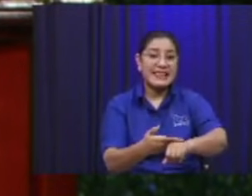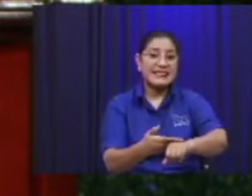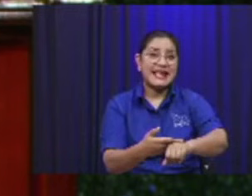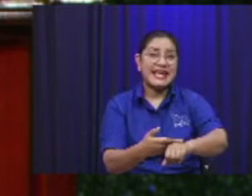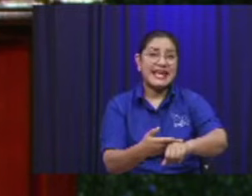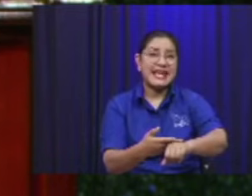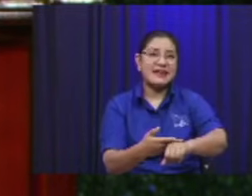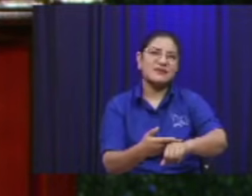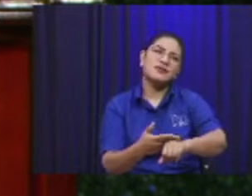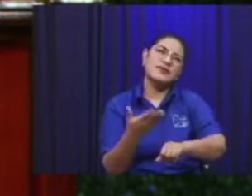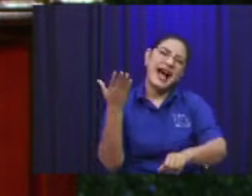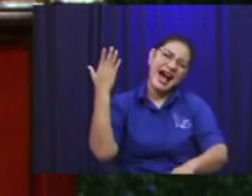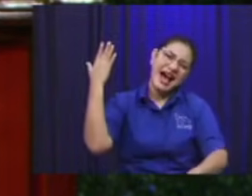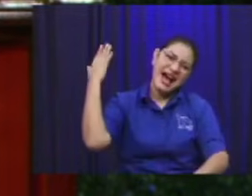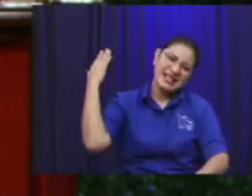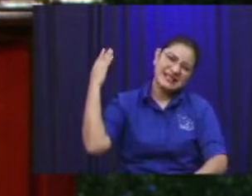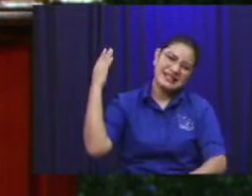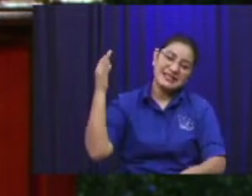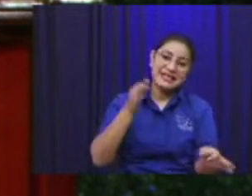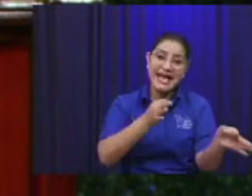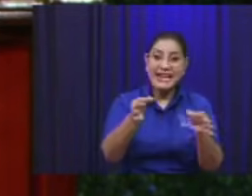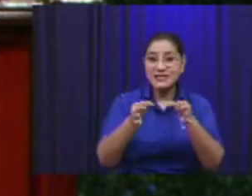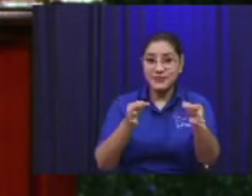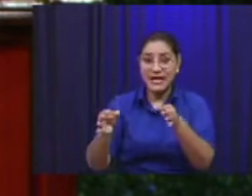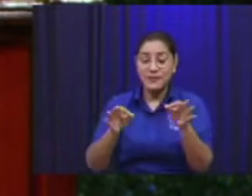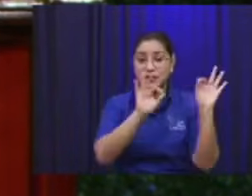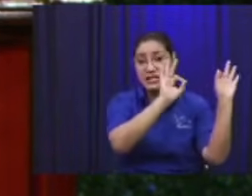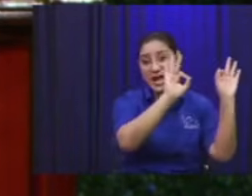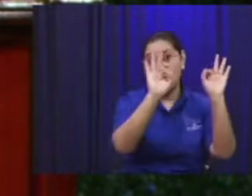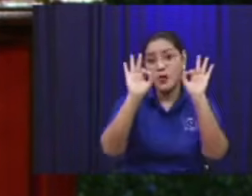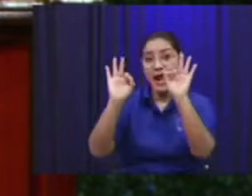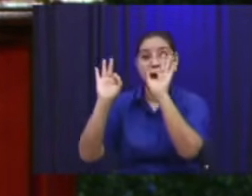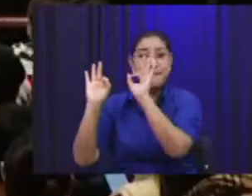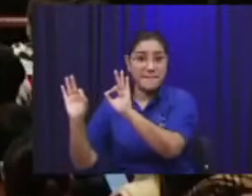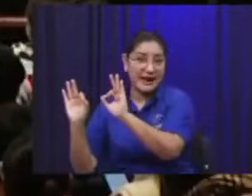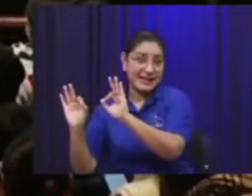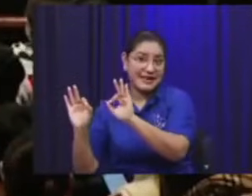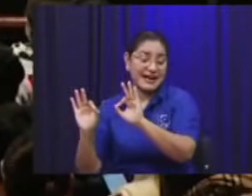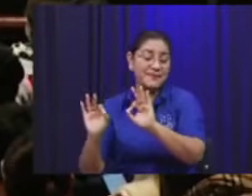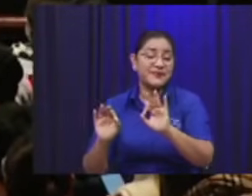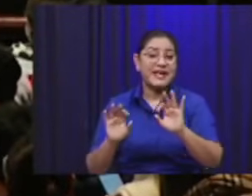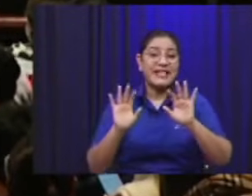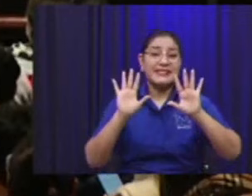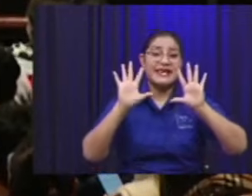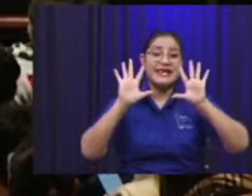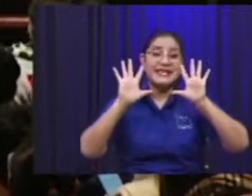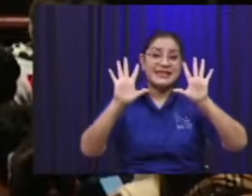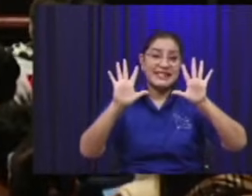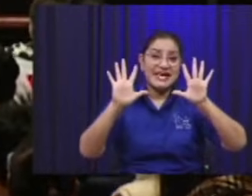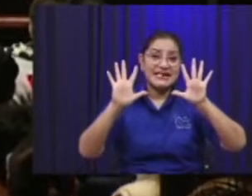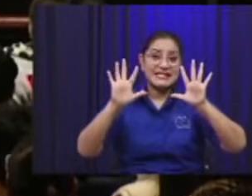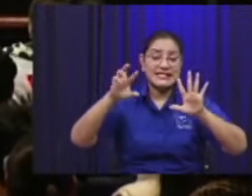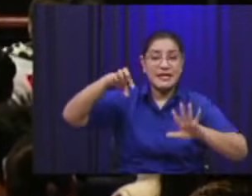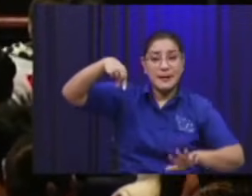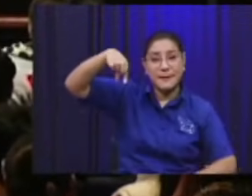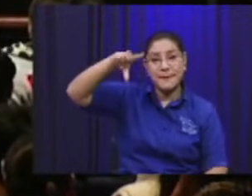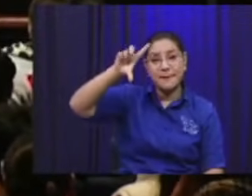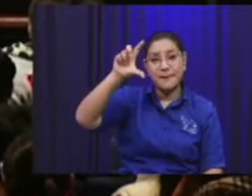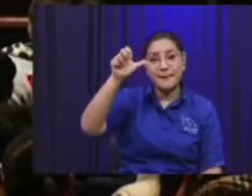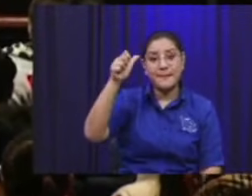plagas que preceden a la salida pero hoy no voy a hablar de las plagas pero sí quiero que analicemos esto